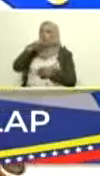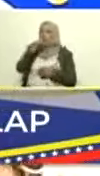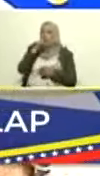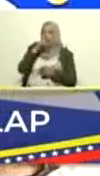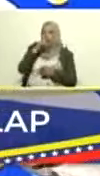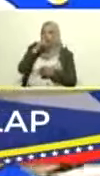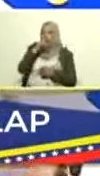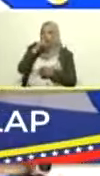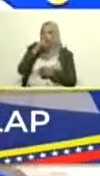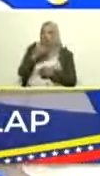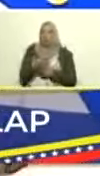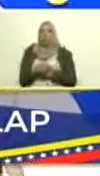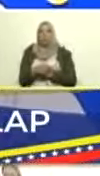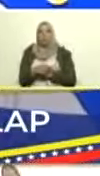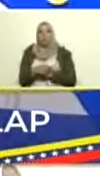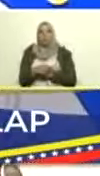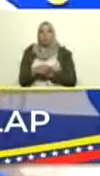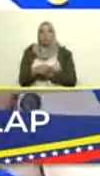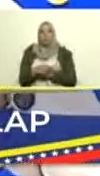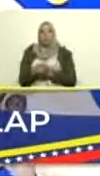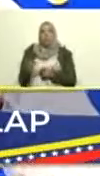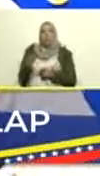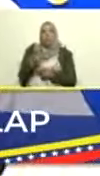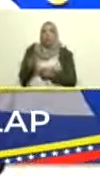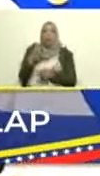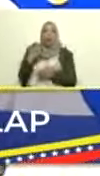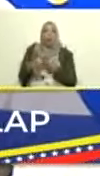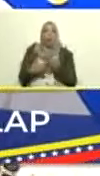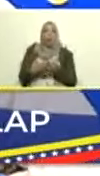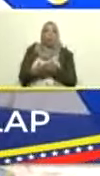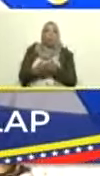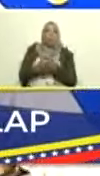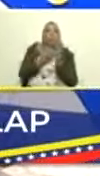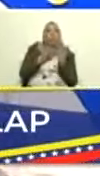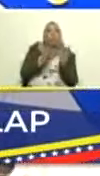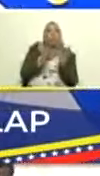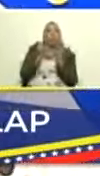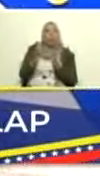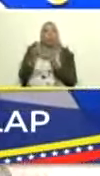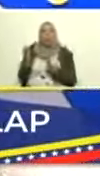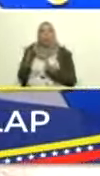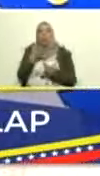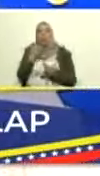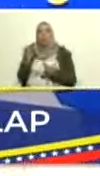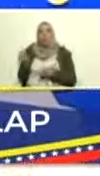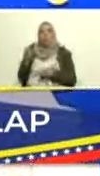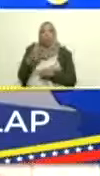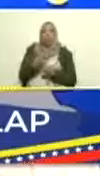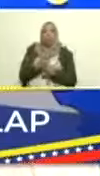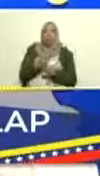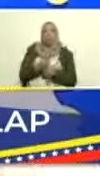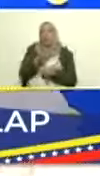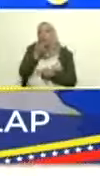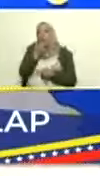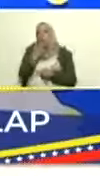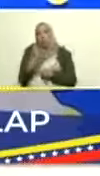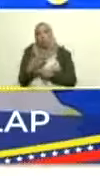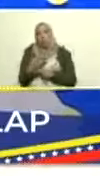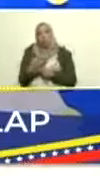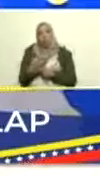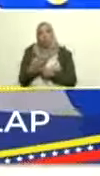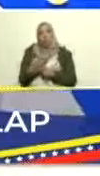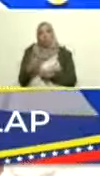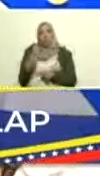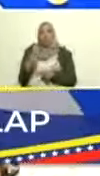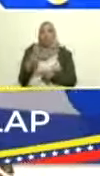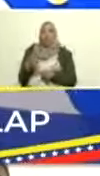vamos a seguir buscando estrategias, escuchando a nuestro pueblo para cada día mejorar tanto en calidad como en